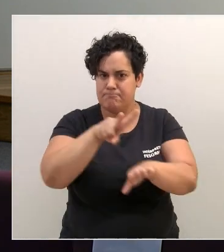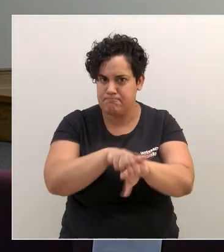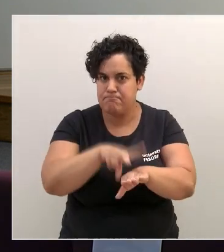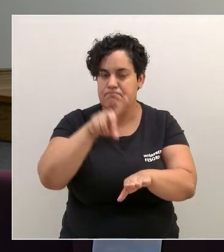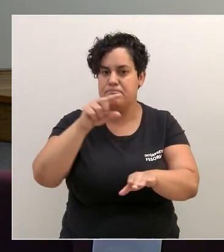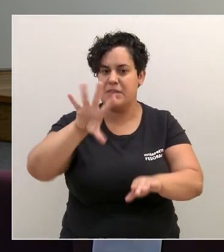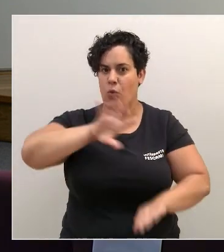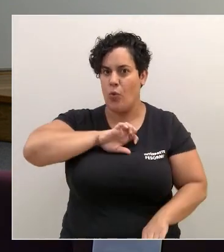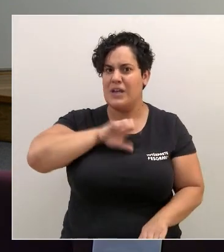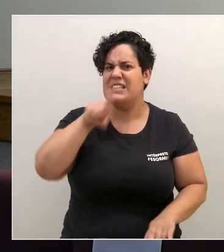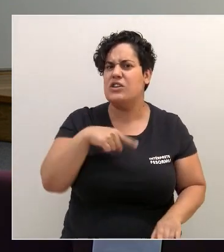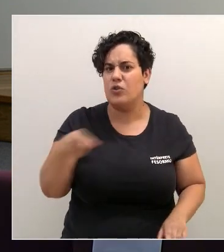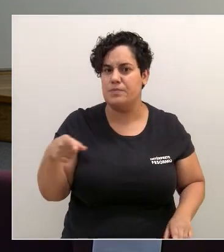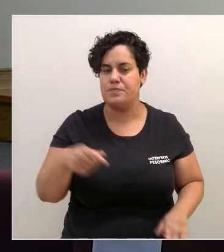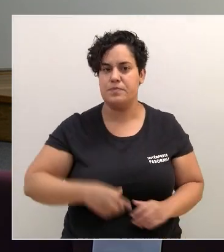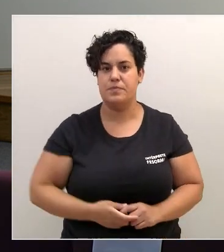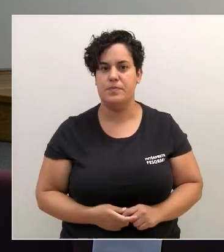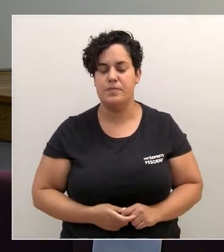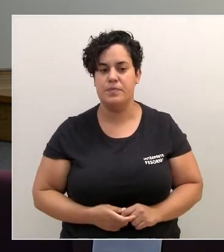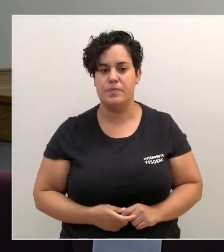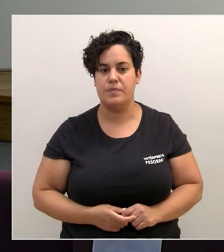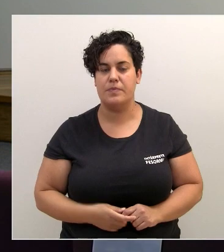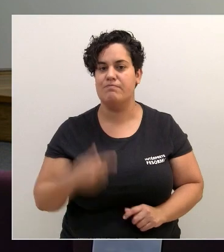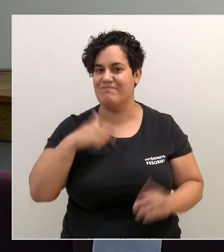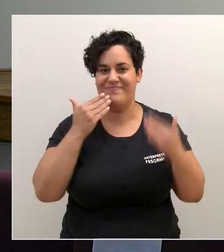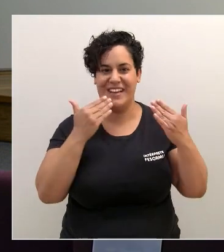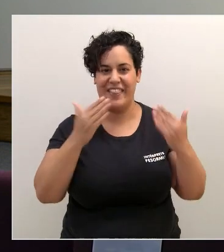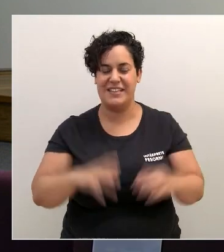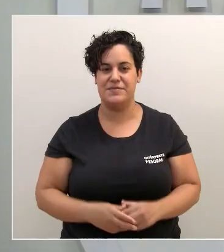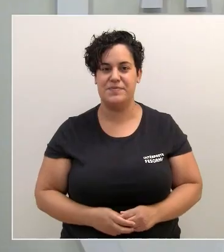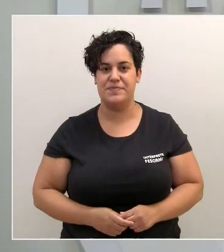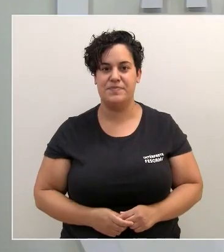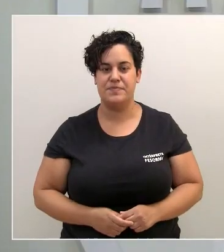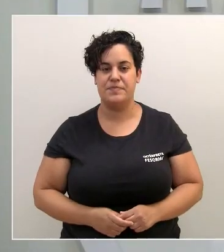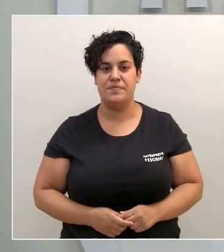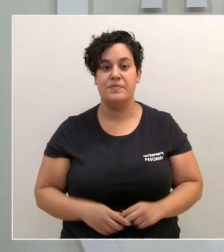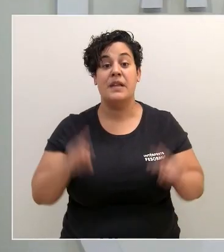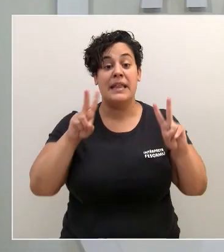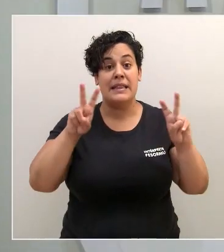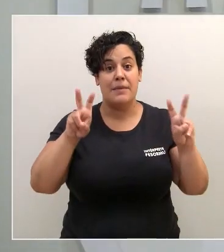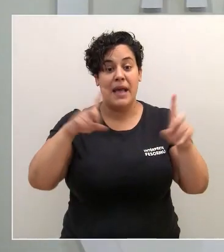no sé si habría que hacer alguna reflexión a la prudencia también en ese sentido. Gracias. En cuanto al nivel